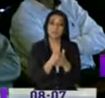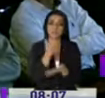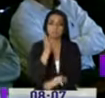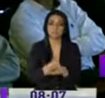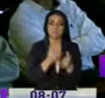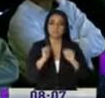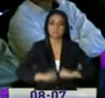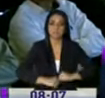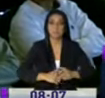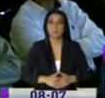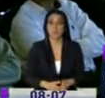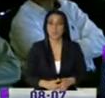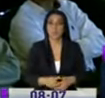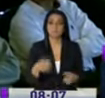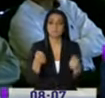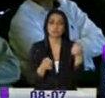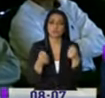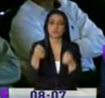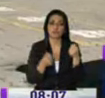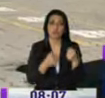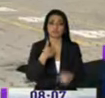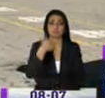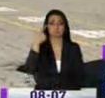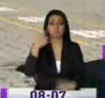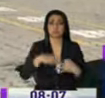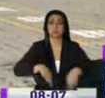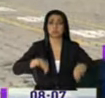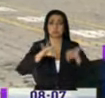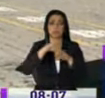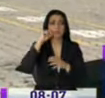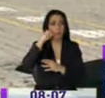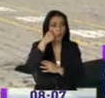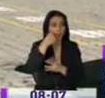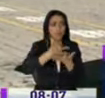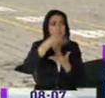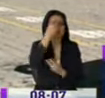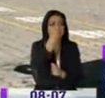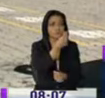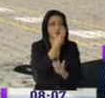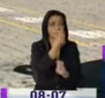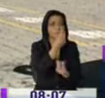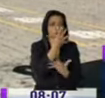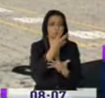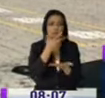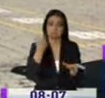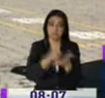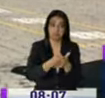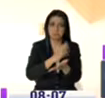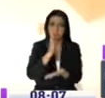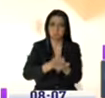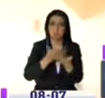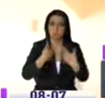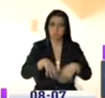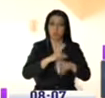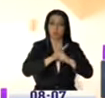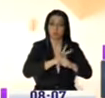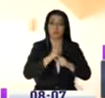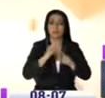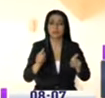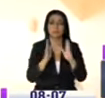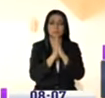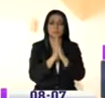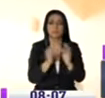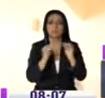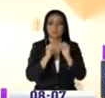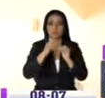A pesar de que a los conductores les parece importante recordar y aprender información que permita prevenir accidentes de tránsito, solicitan a las